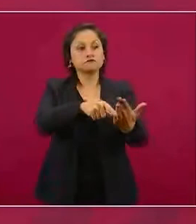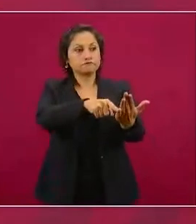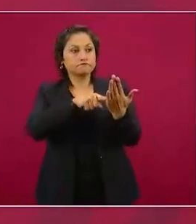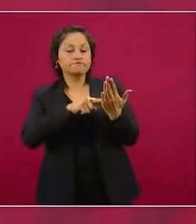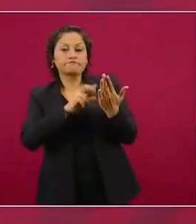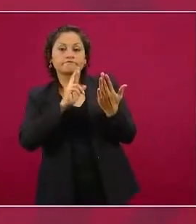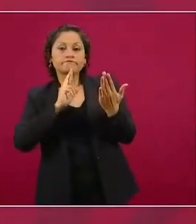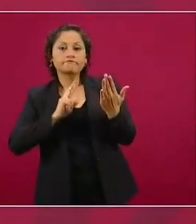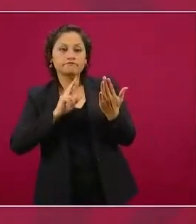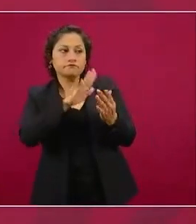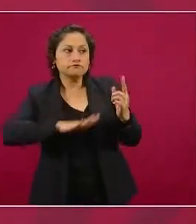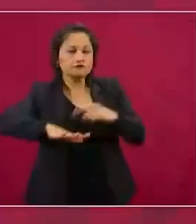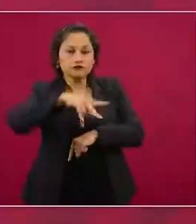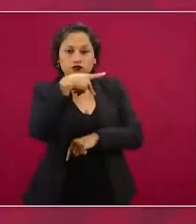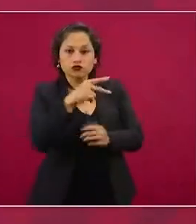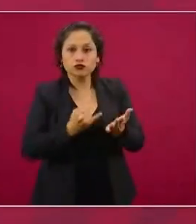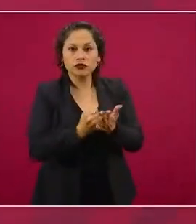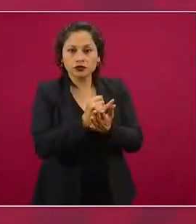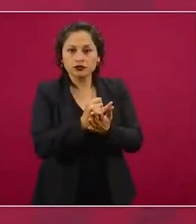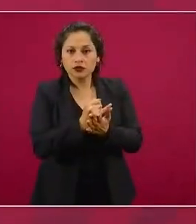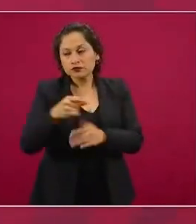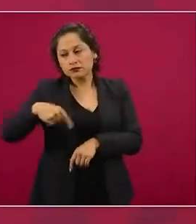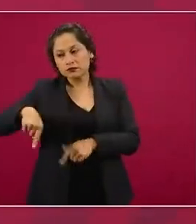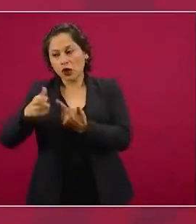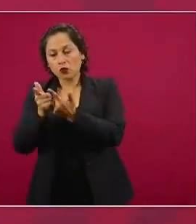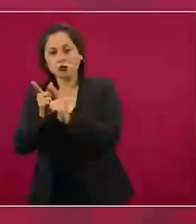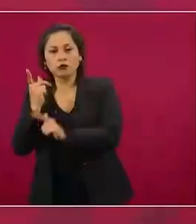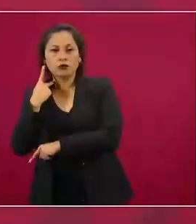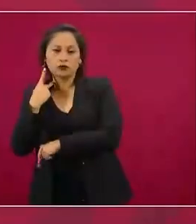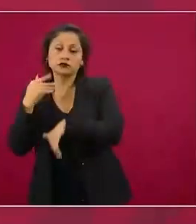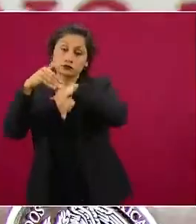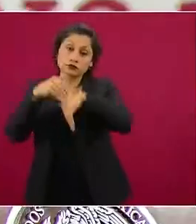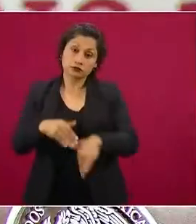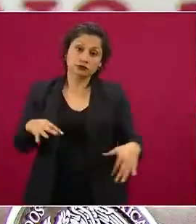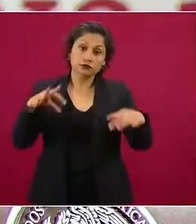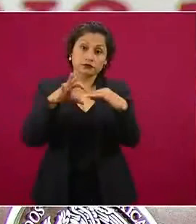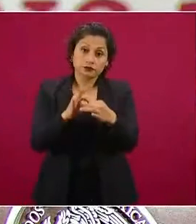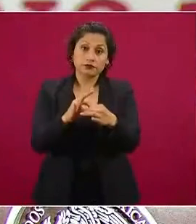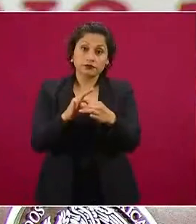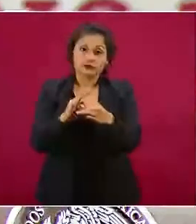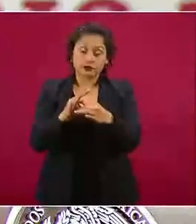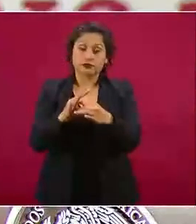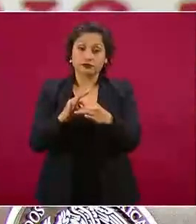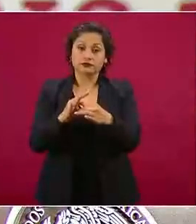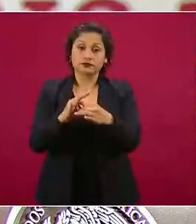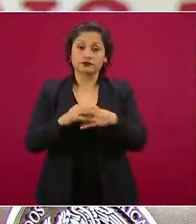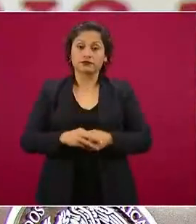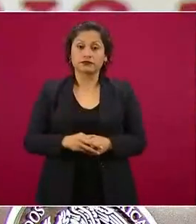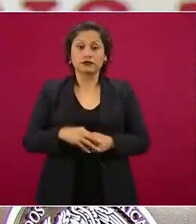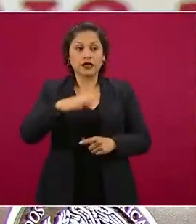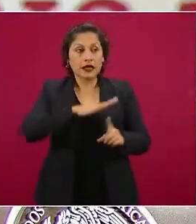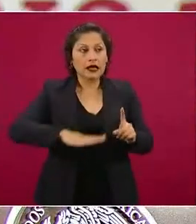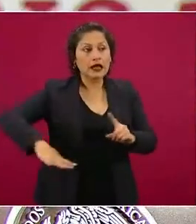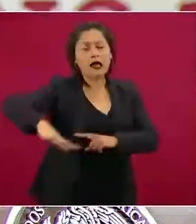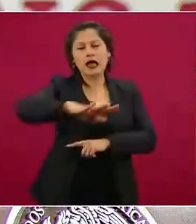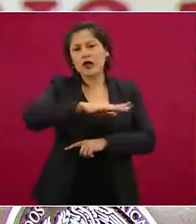sea el pueblo, sea la gente, militantes, simpatizantes, los que